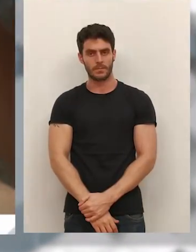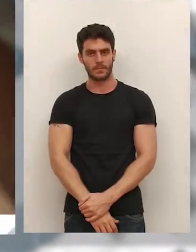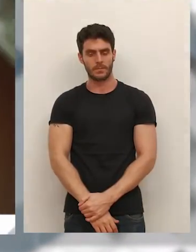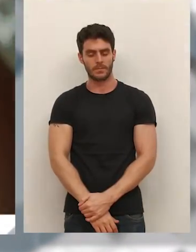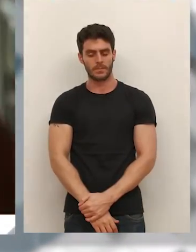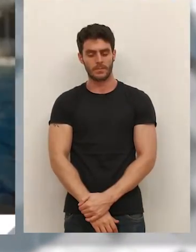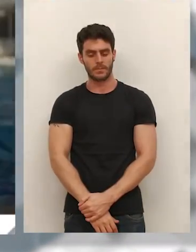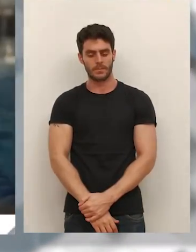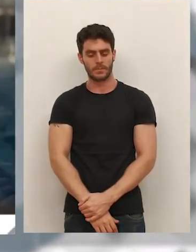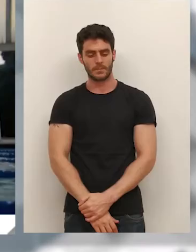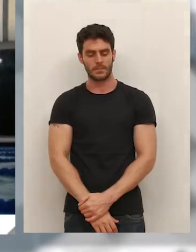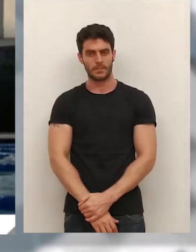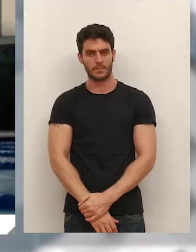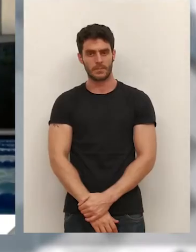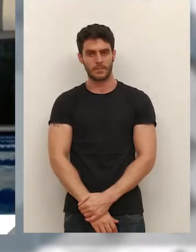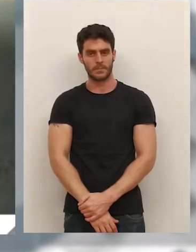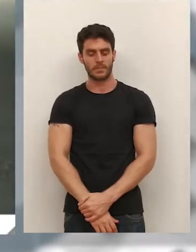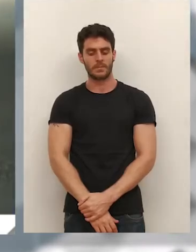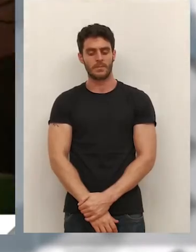En el deporte se aprende.